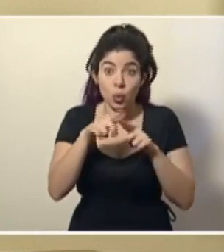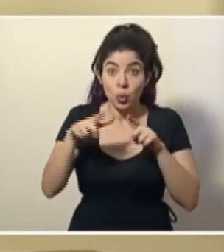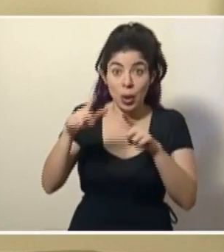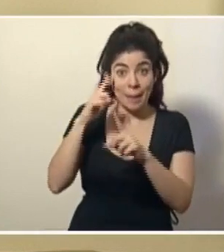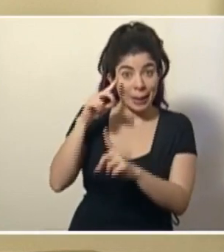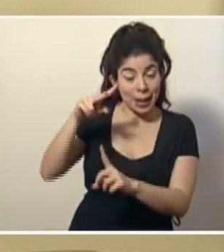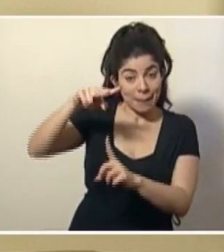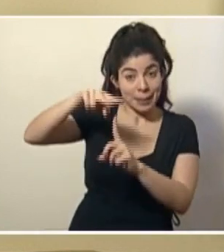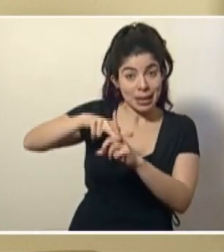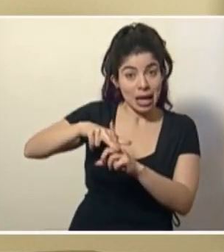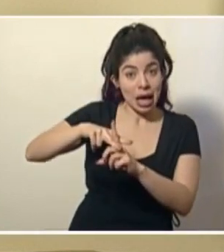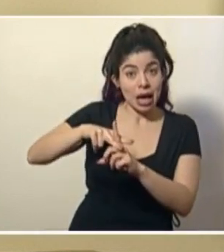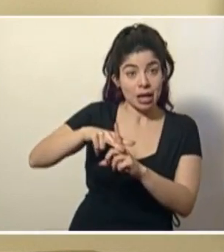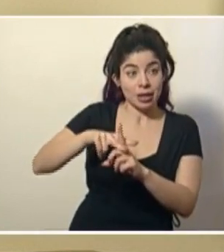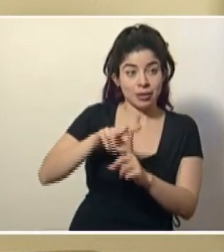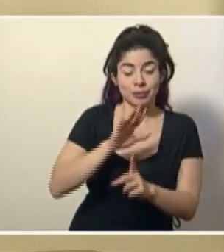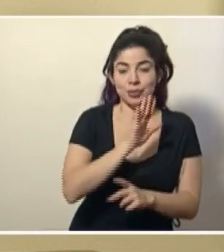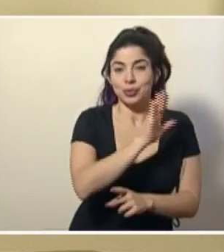para implementar estas